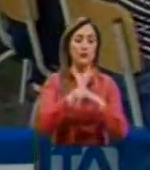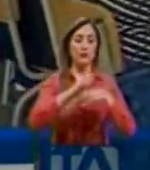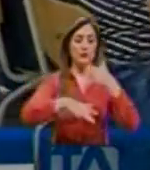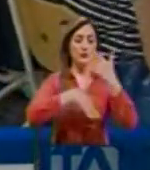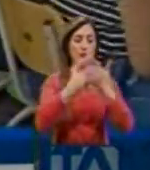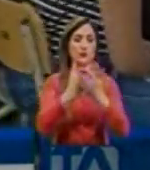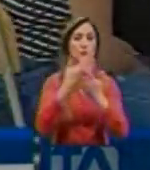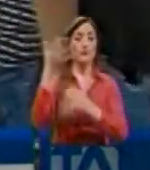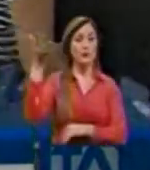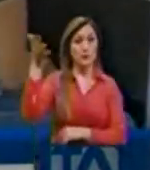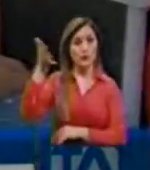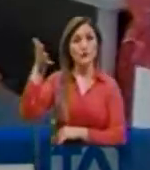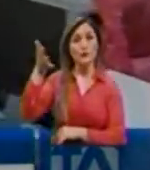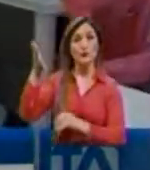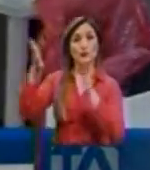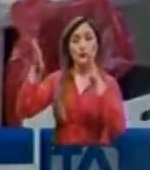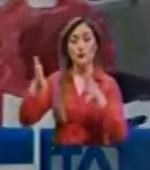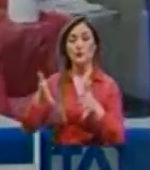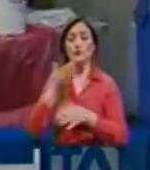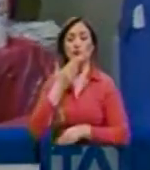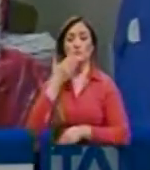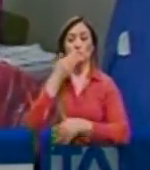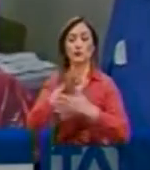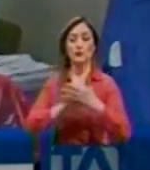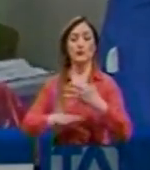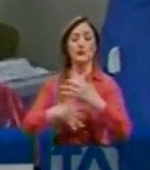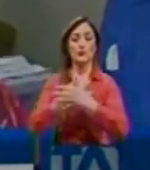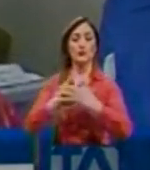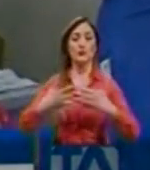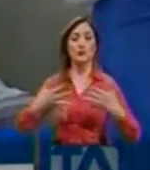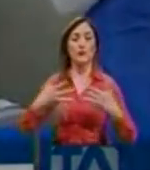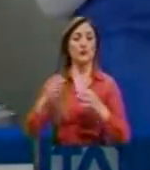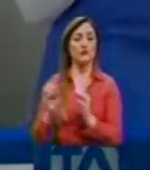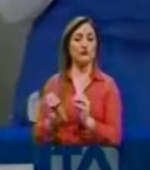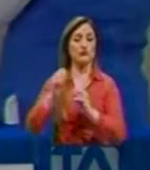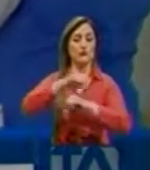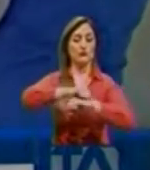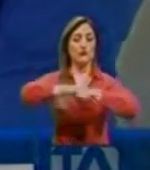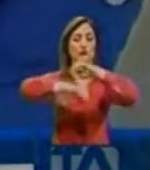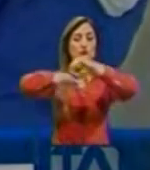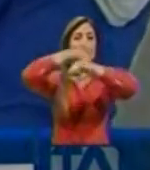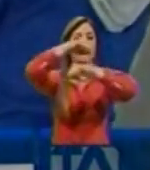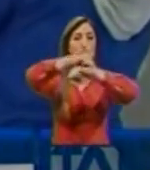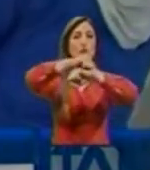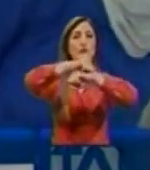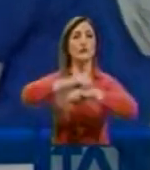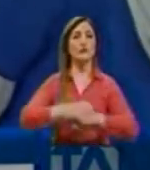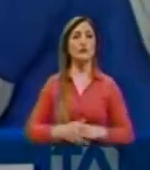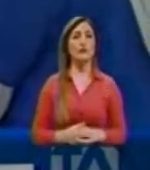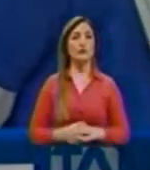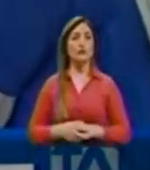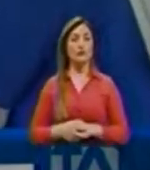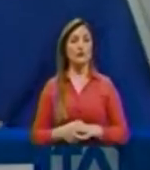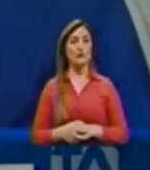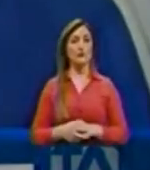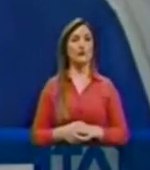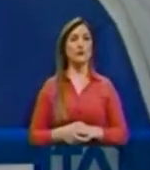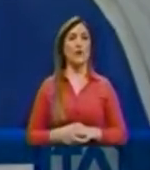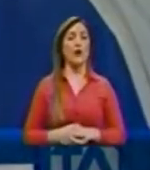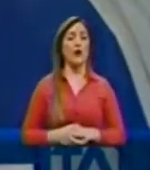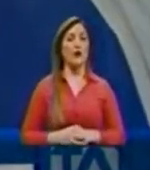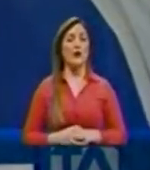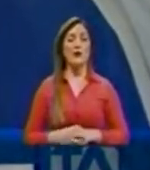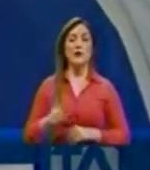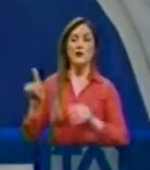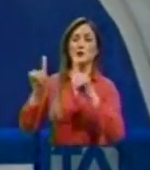nuestros docentes, a través de cronogramas y todo tenemos ya estructurado. ¿Cuál es la importancia de ya concluir con la vacunación de sus